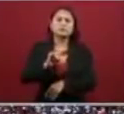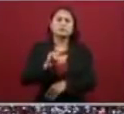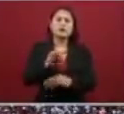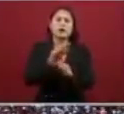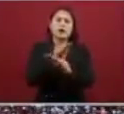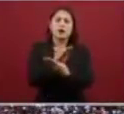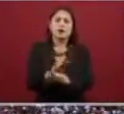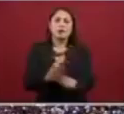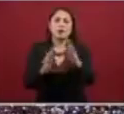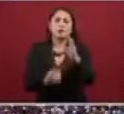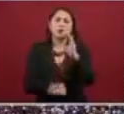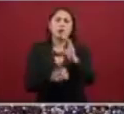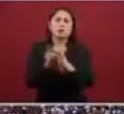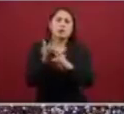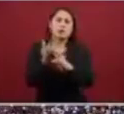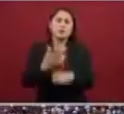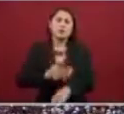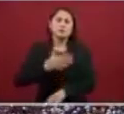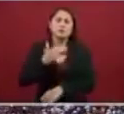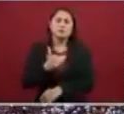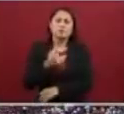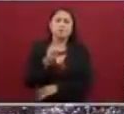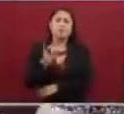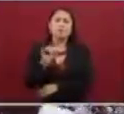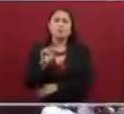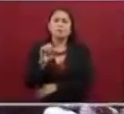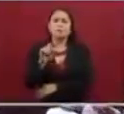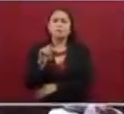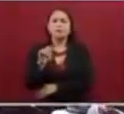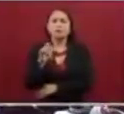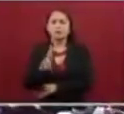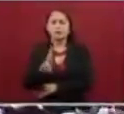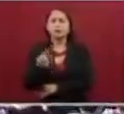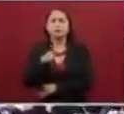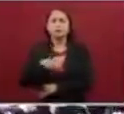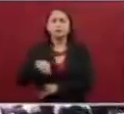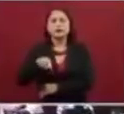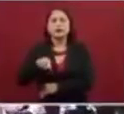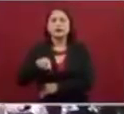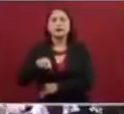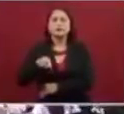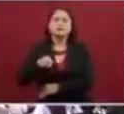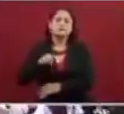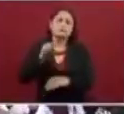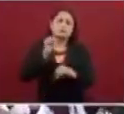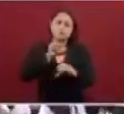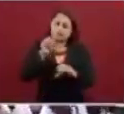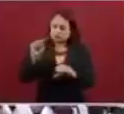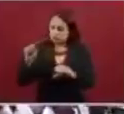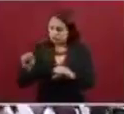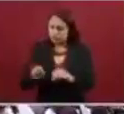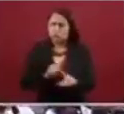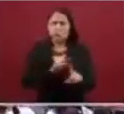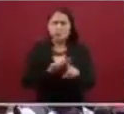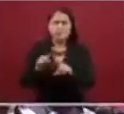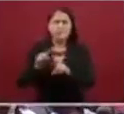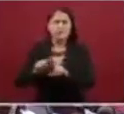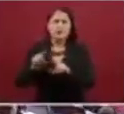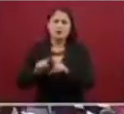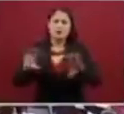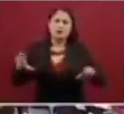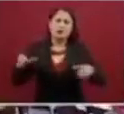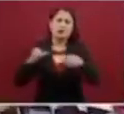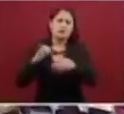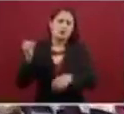del Bienestar, que tendrá sucursales hasta en las comunidades más apartadas del